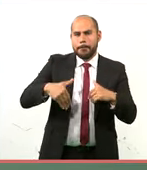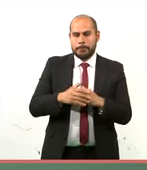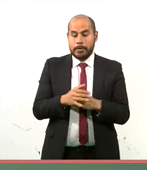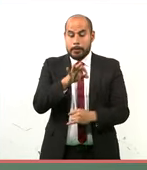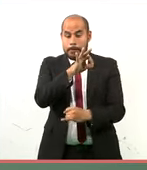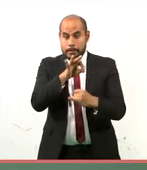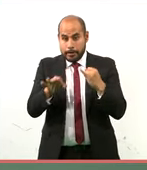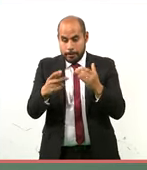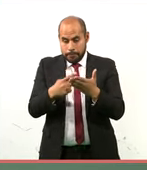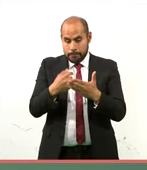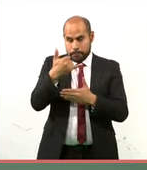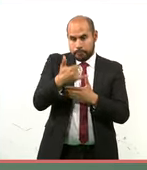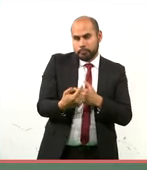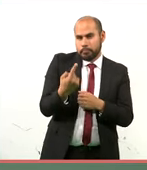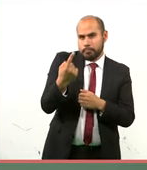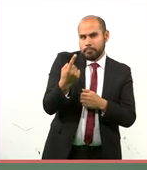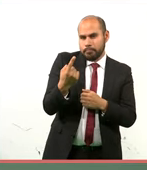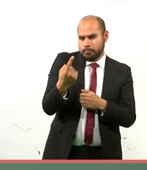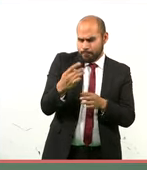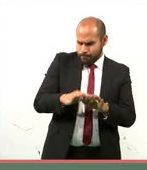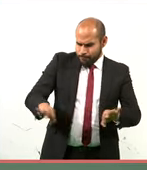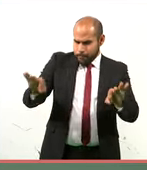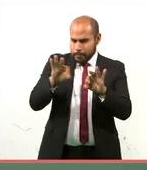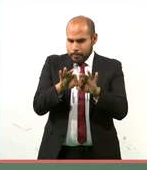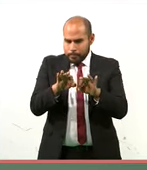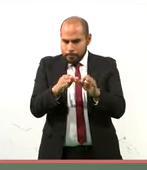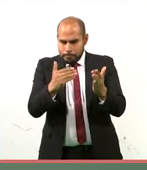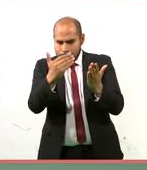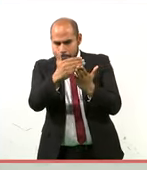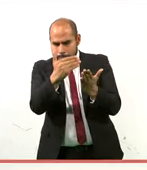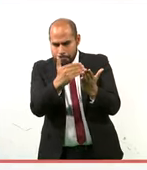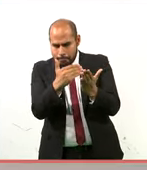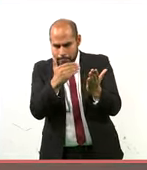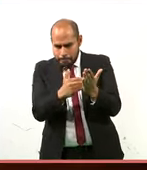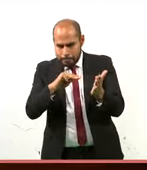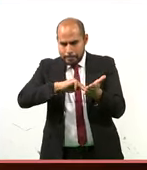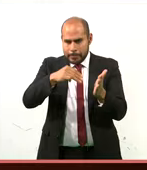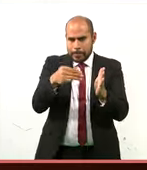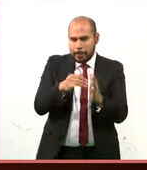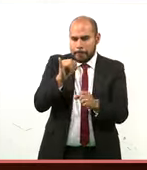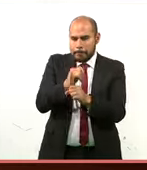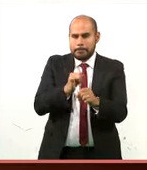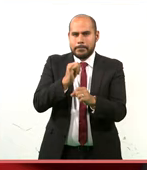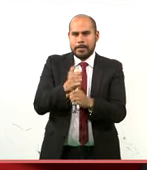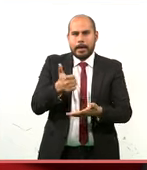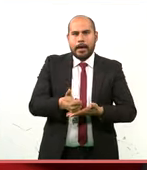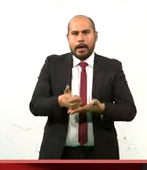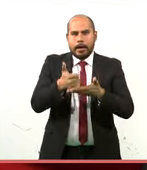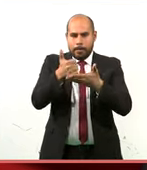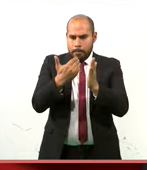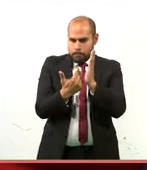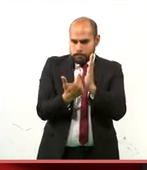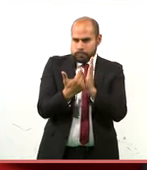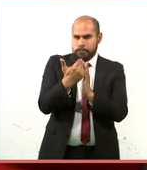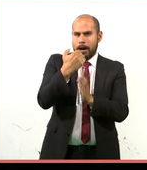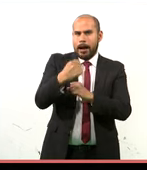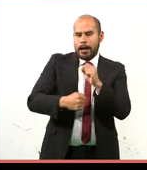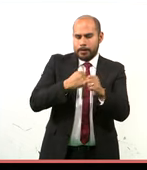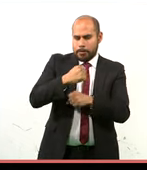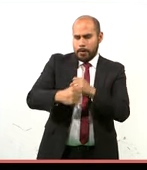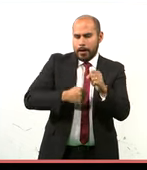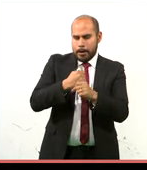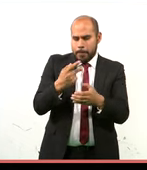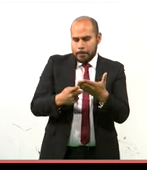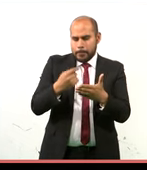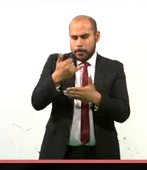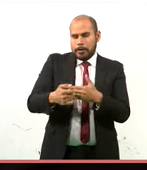Finalmente, un proyecto vital es el Plan Estratégico de Investigación, que ha permitido aumentar cada año los proyectos